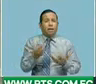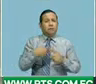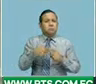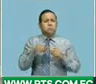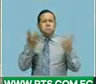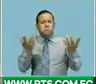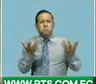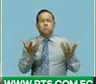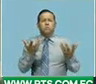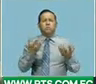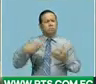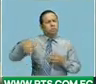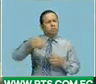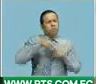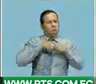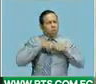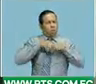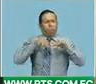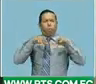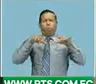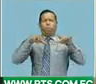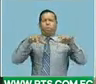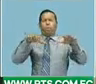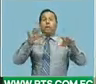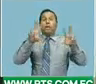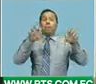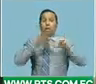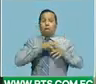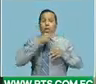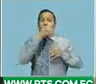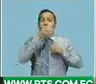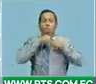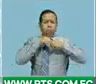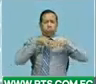sanitario. Frente a la rápida expansión del coronavirus, las